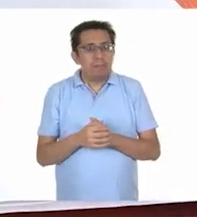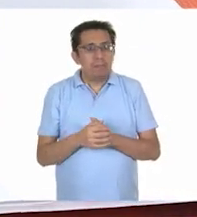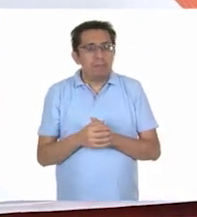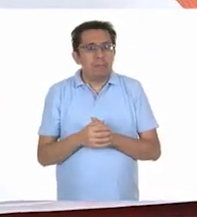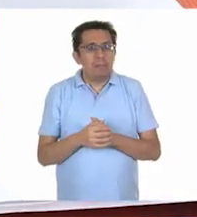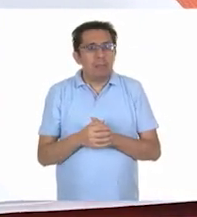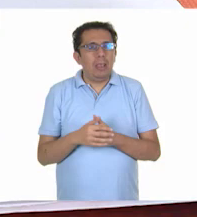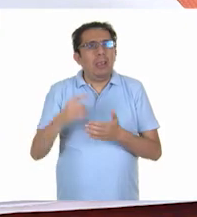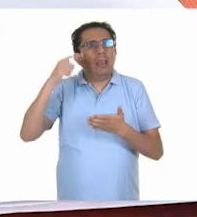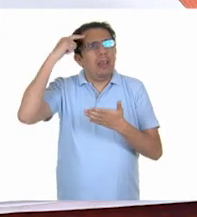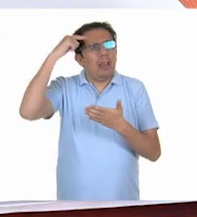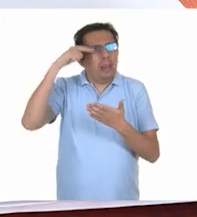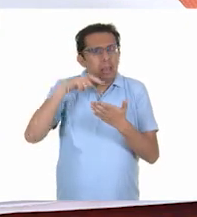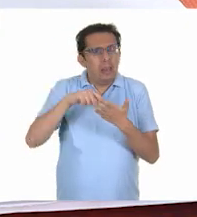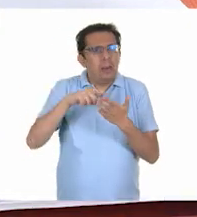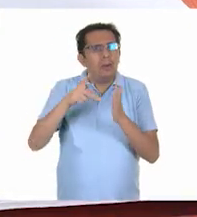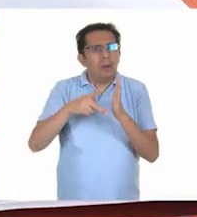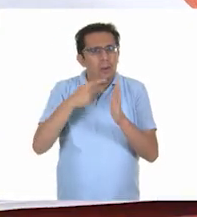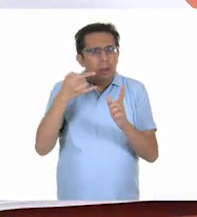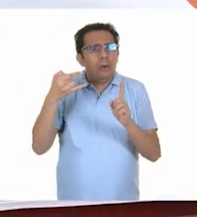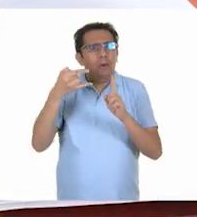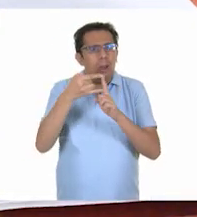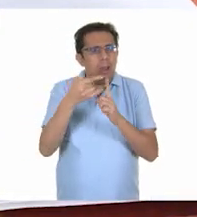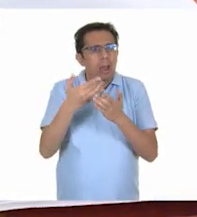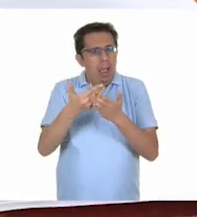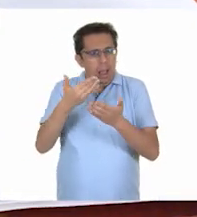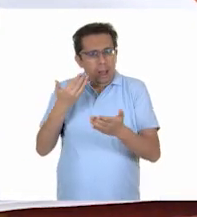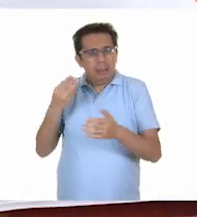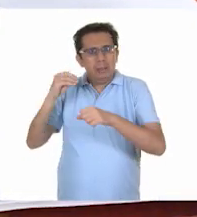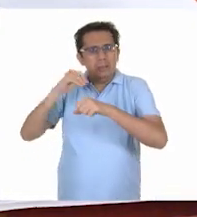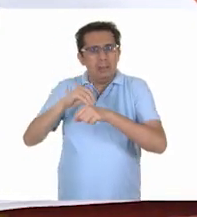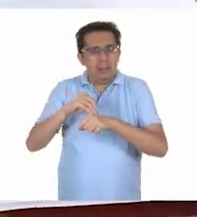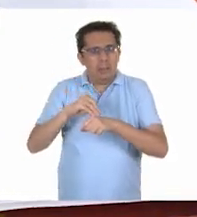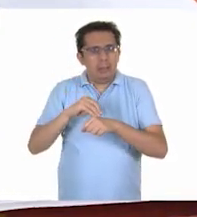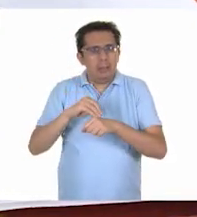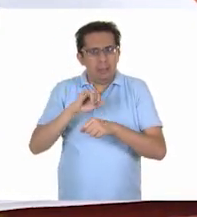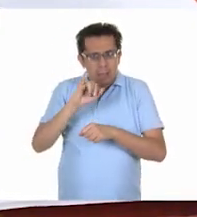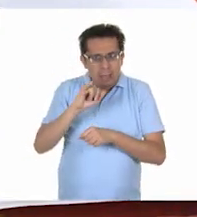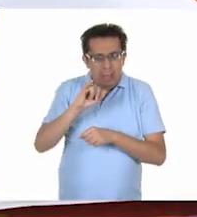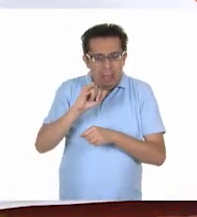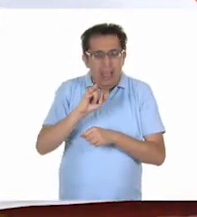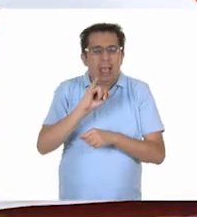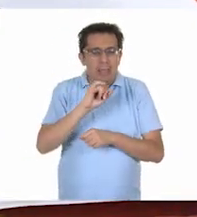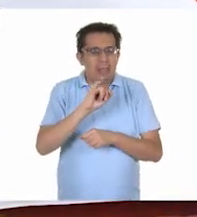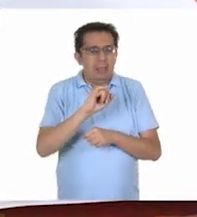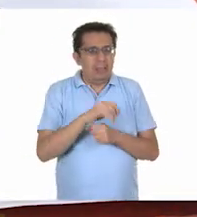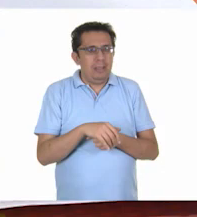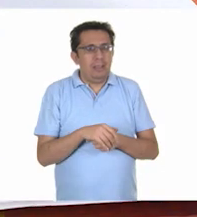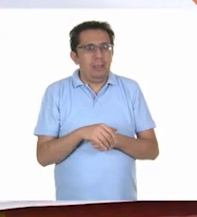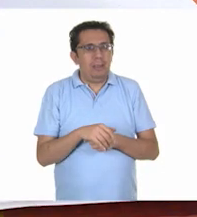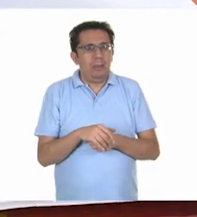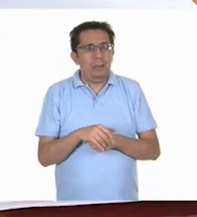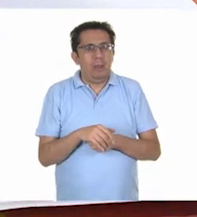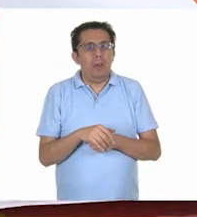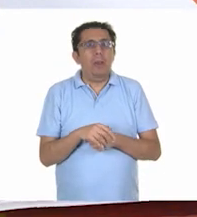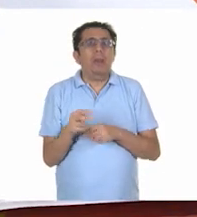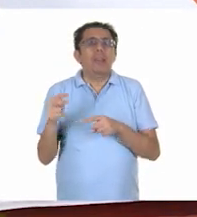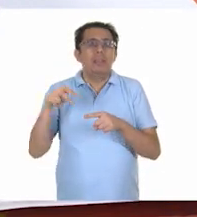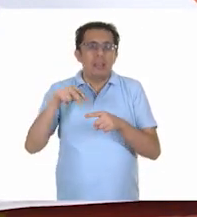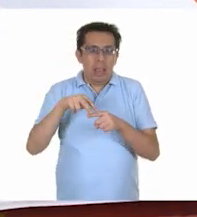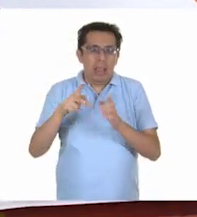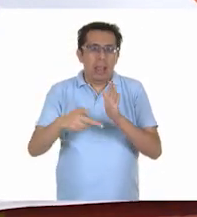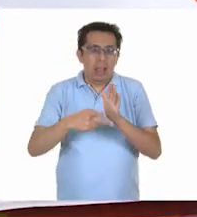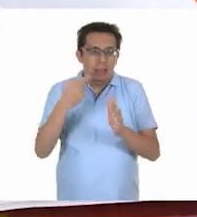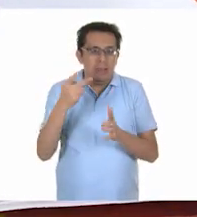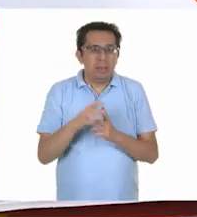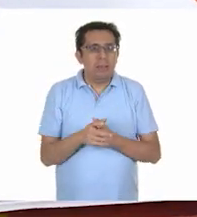Y después va... Creo que después iba el cuadrado que habías puesto. Y después iba este aquí, ¿verdad? Ajá.